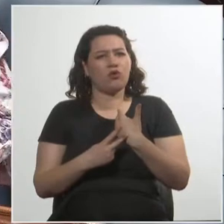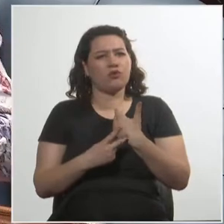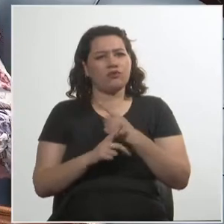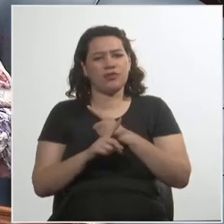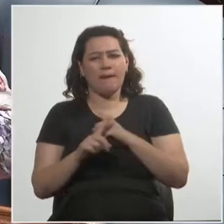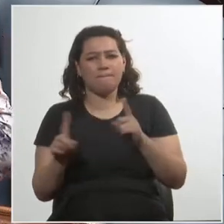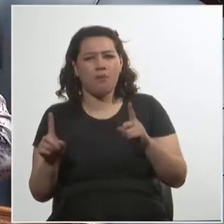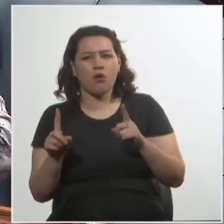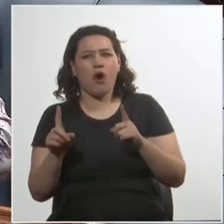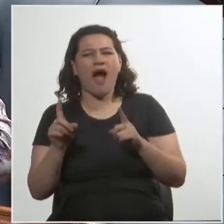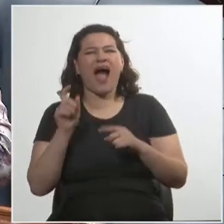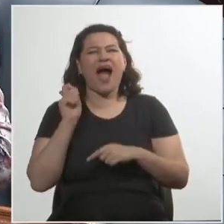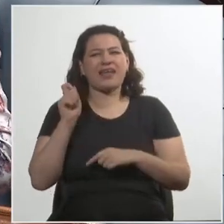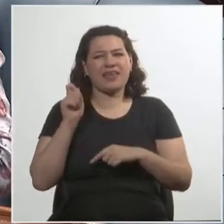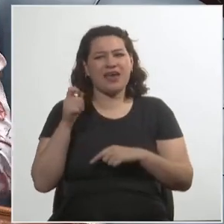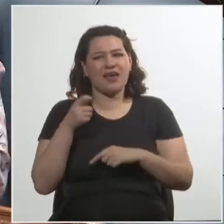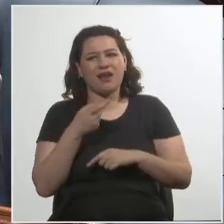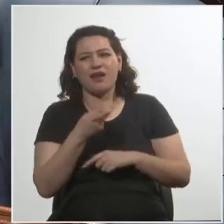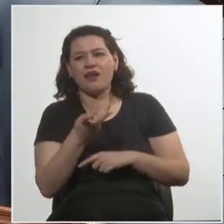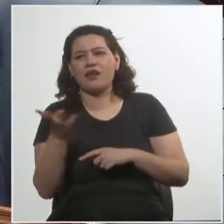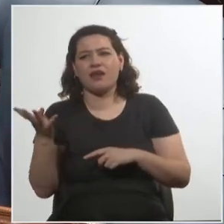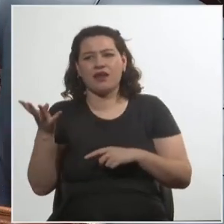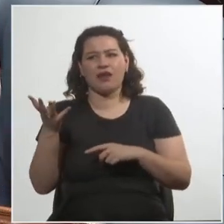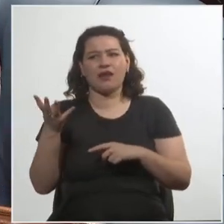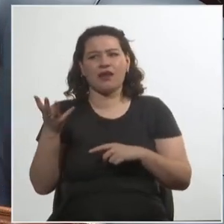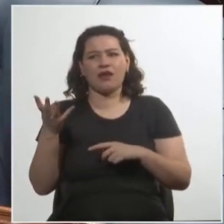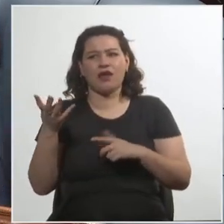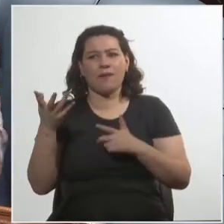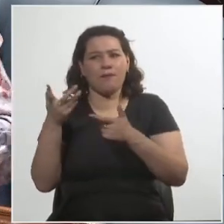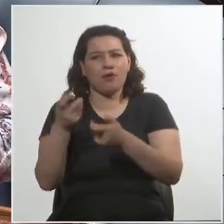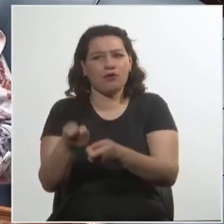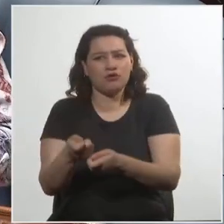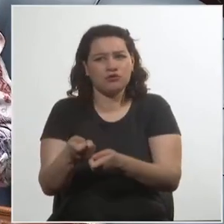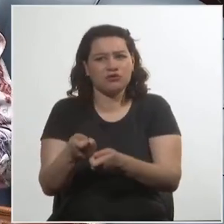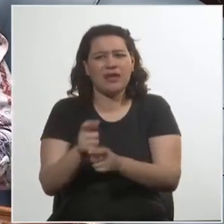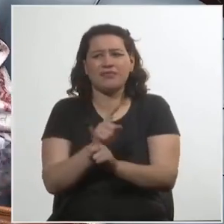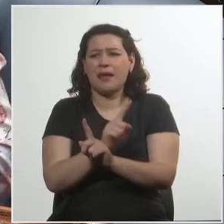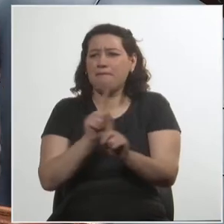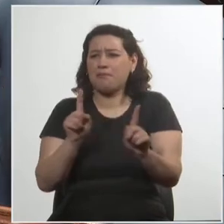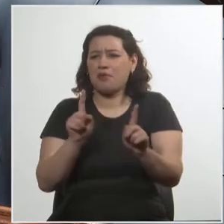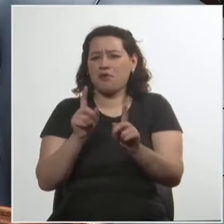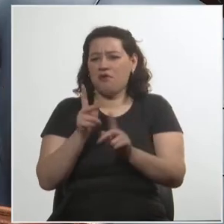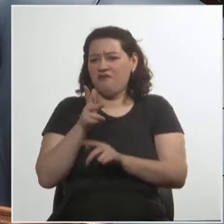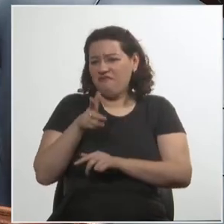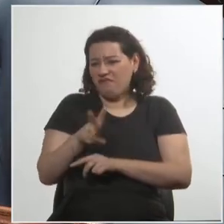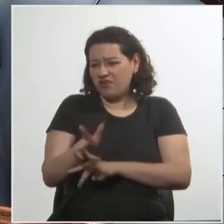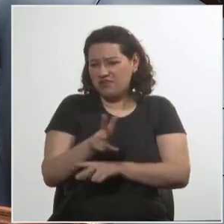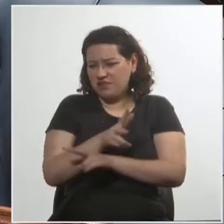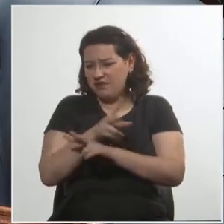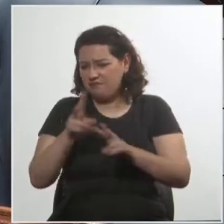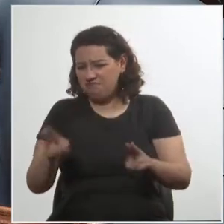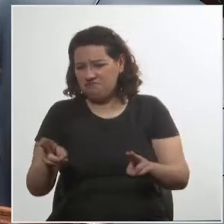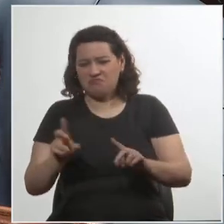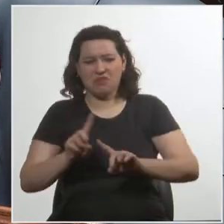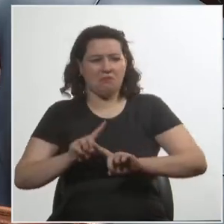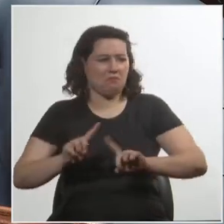ni el alcance de este proyecto ni el periodo de este proyecto